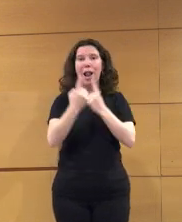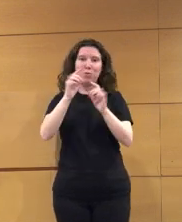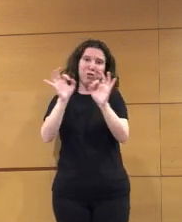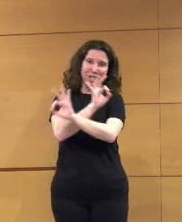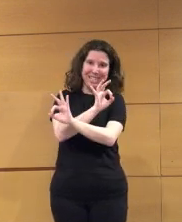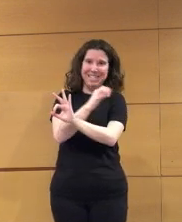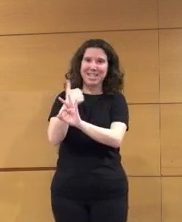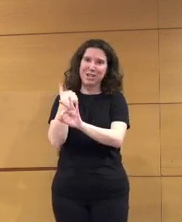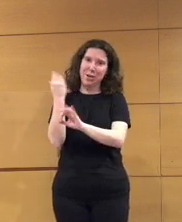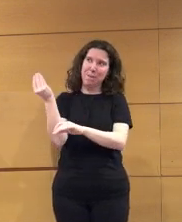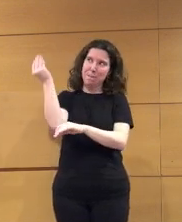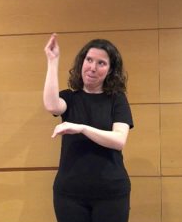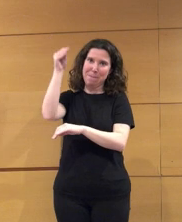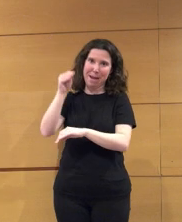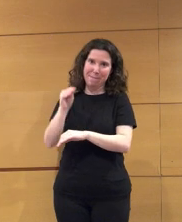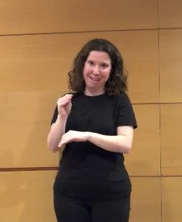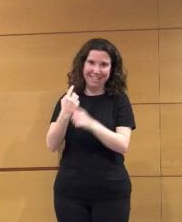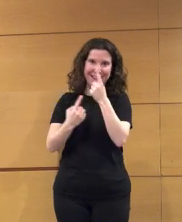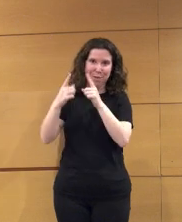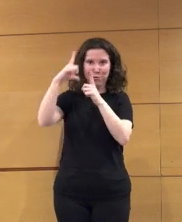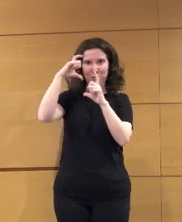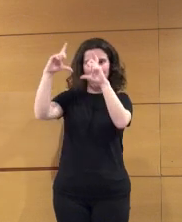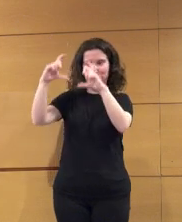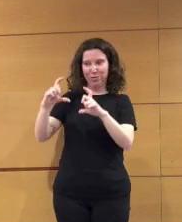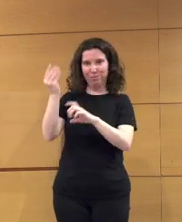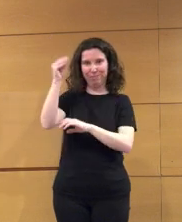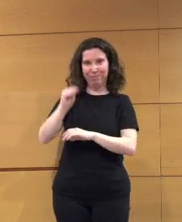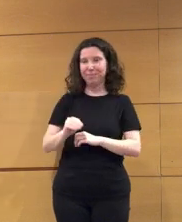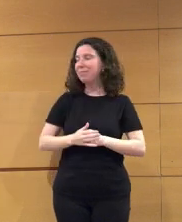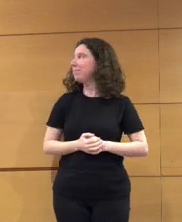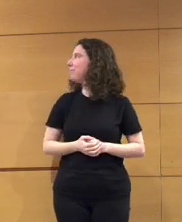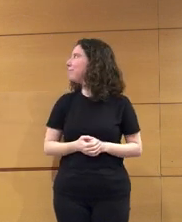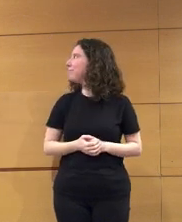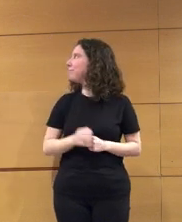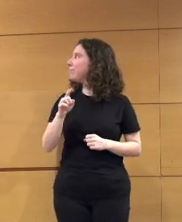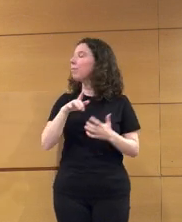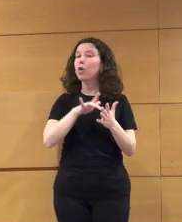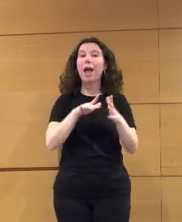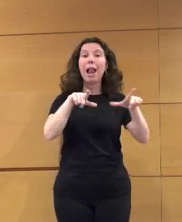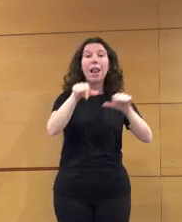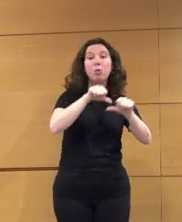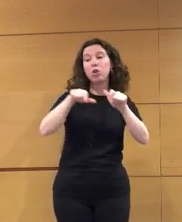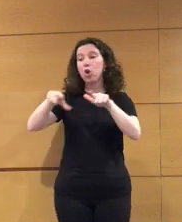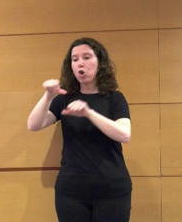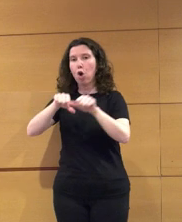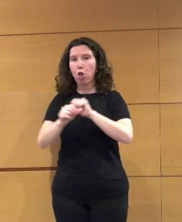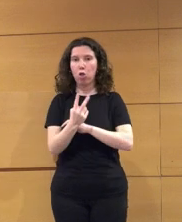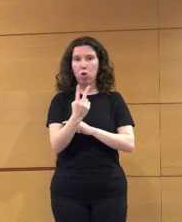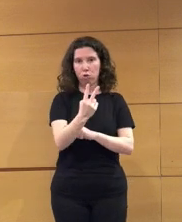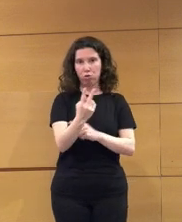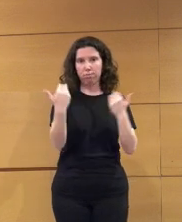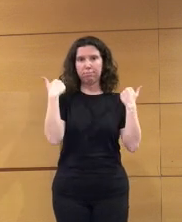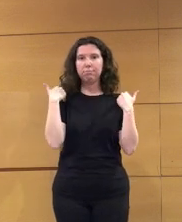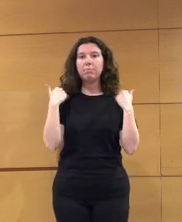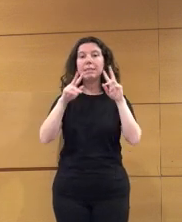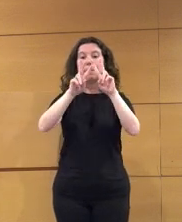a los miembros que no estaban y que algunos de ellos son nuevos. Y tenemos dos laboratorios que nos dedicamos a la